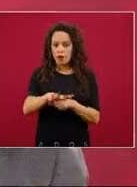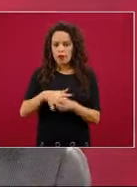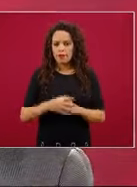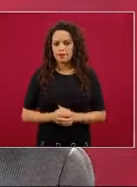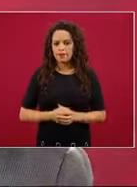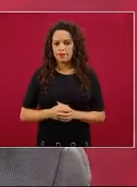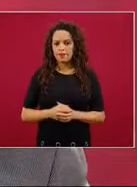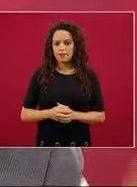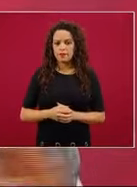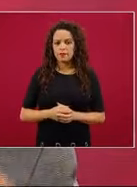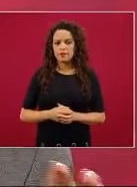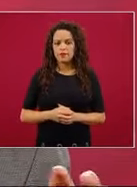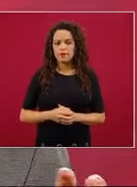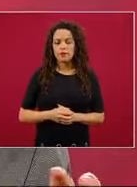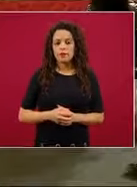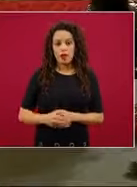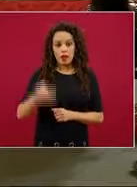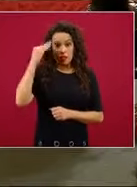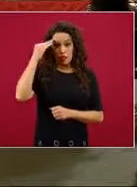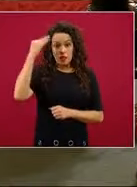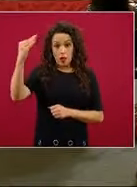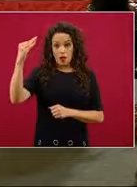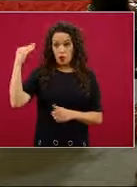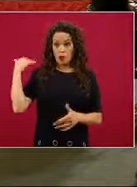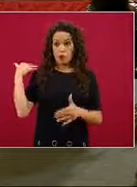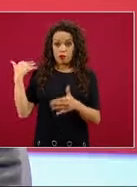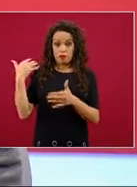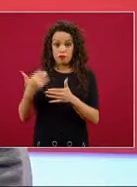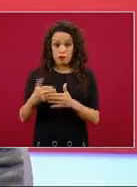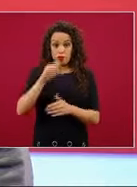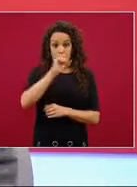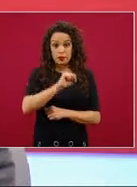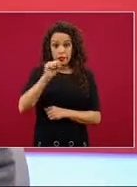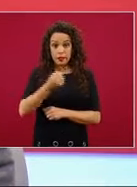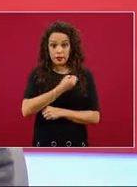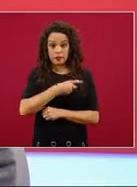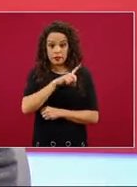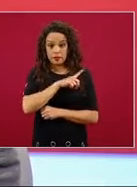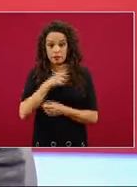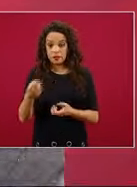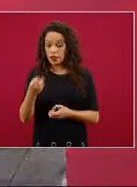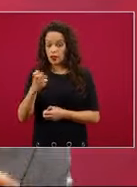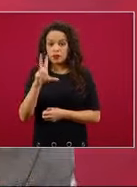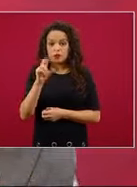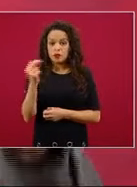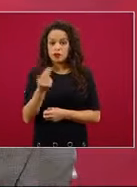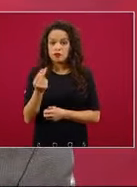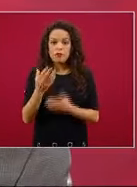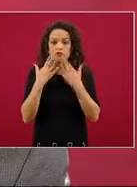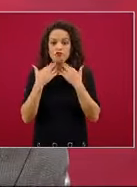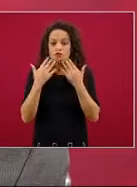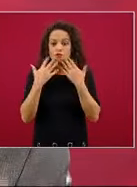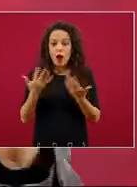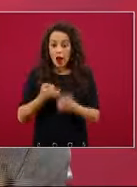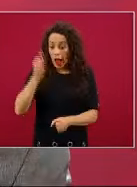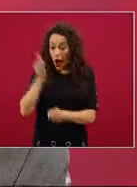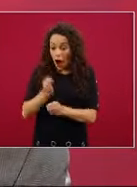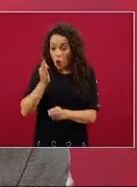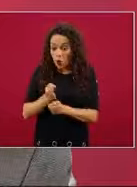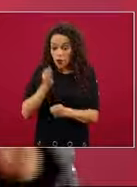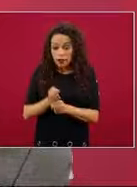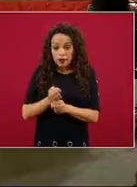el tiempo la Secretaría de Salud nunca ha desarrollado estas capacidades. Es decir, no es que en este momento, en